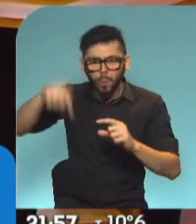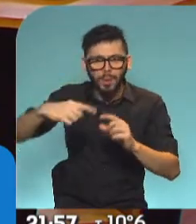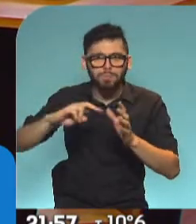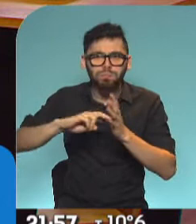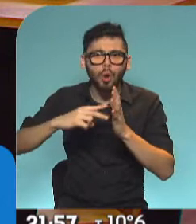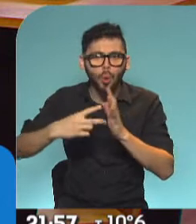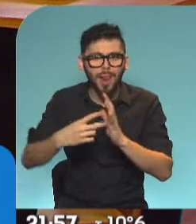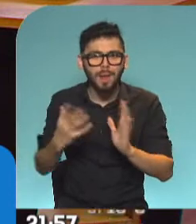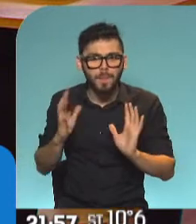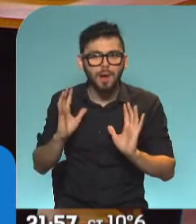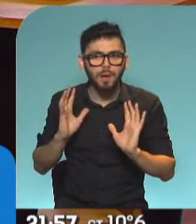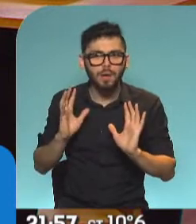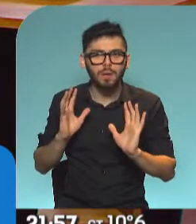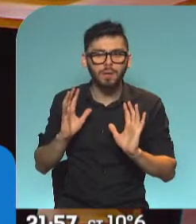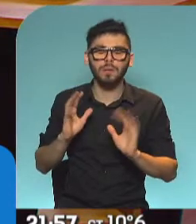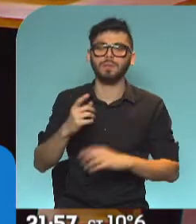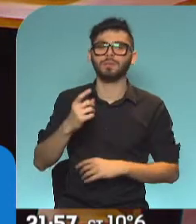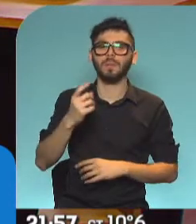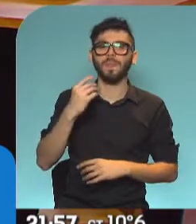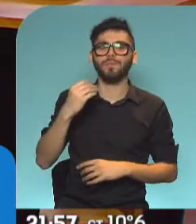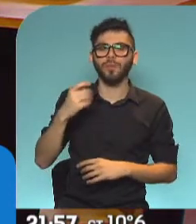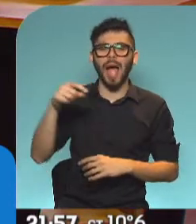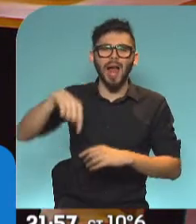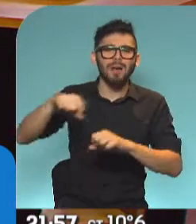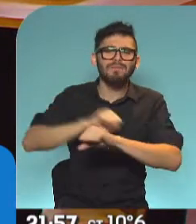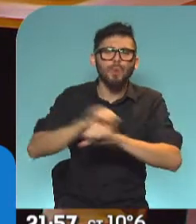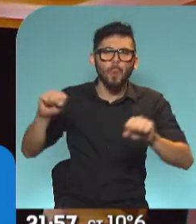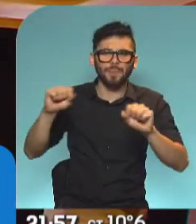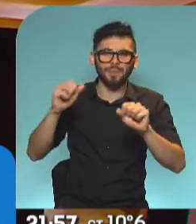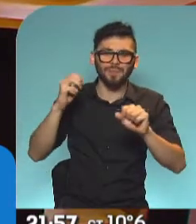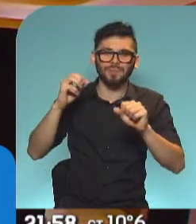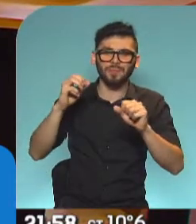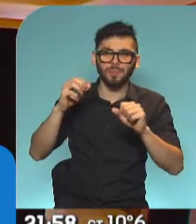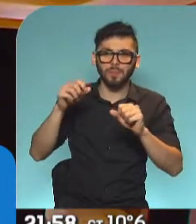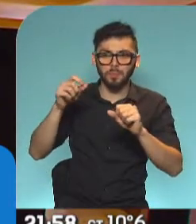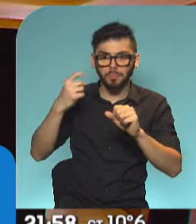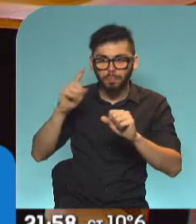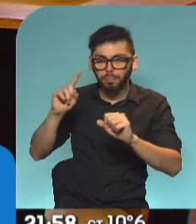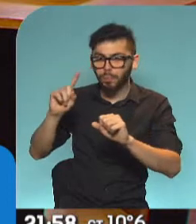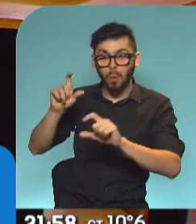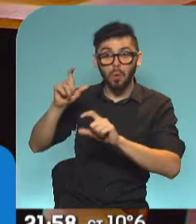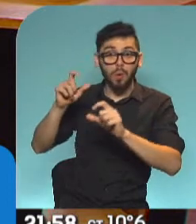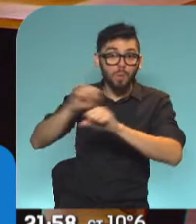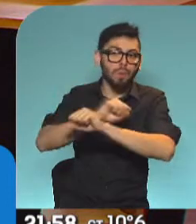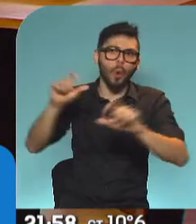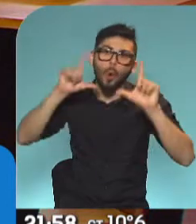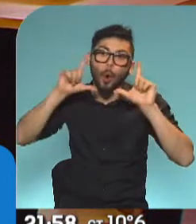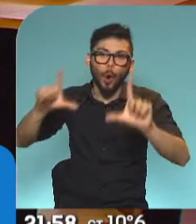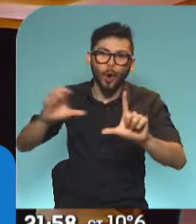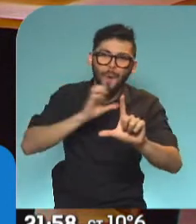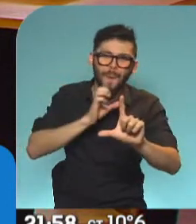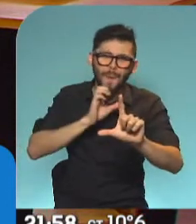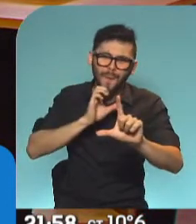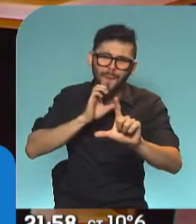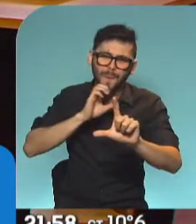con Miel Gibson. A propósito de lo que decís, Gabriela, ese boom a través de las redes sociales recibió un apoyo enorme la creadora, justamente, de